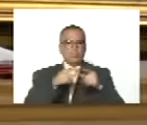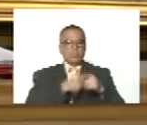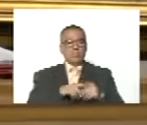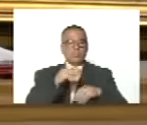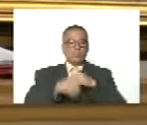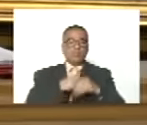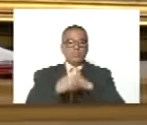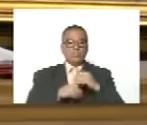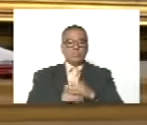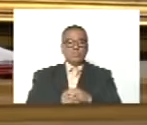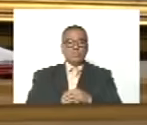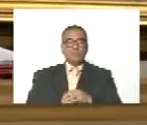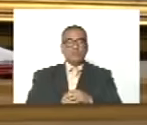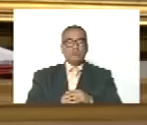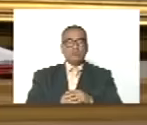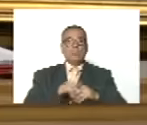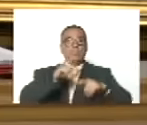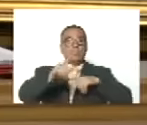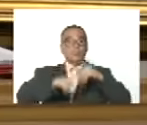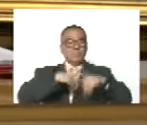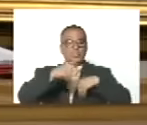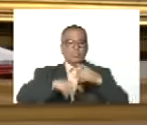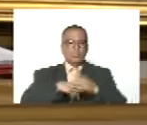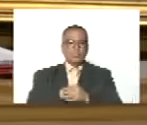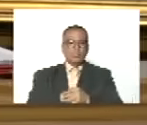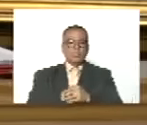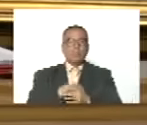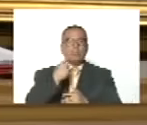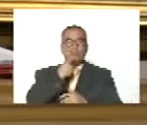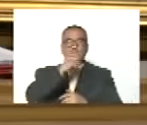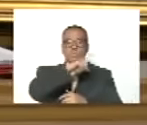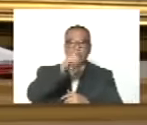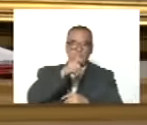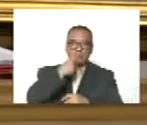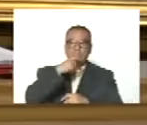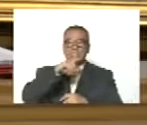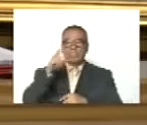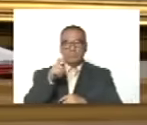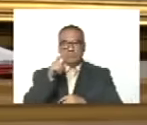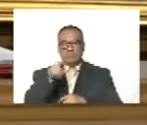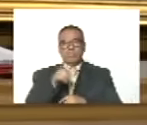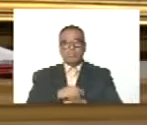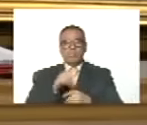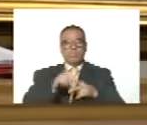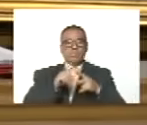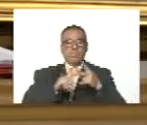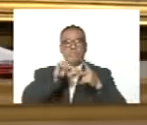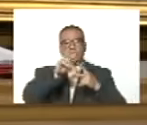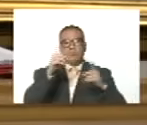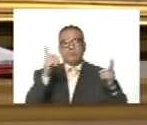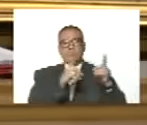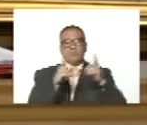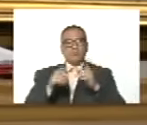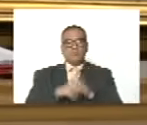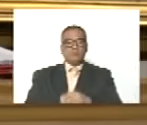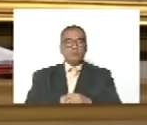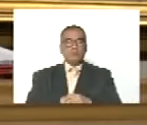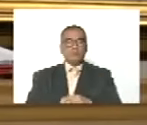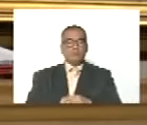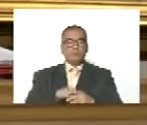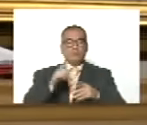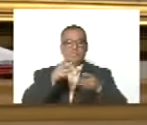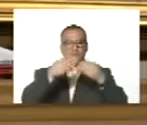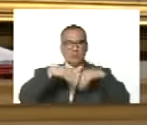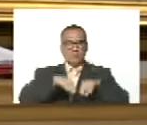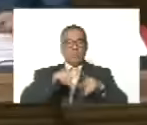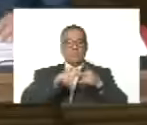a los efectos de que dirija el proceso de consultas debido para la segunda discusión. Siguiente